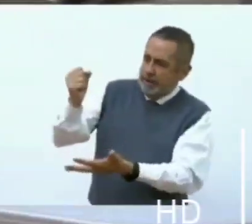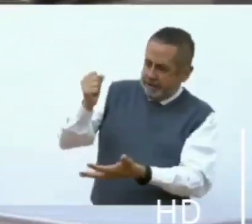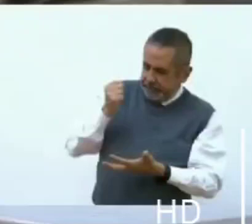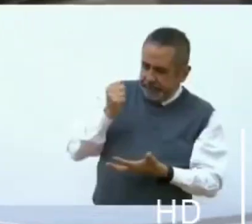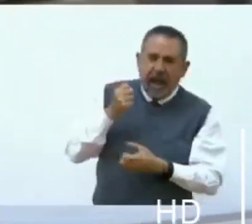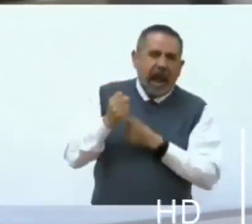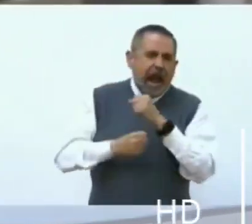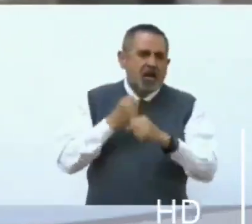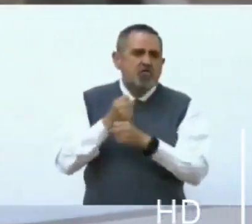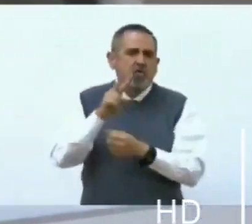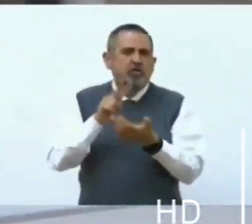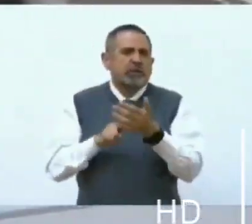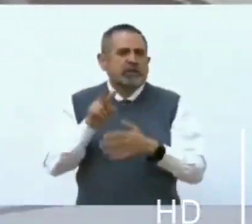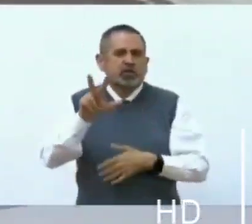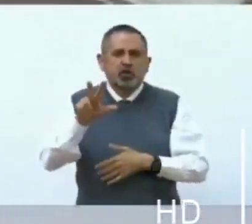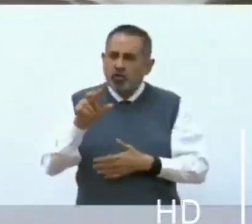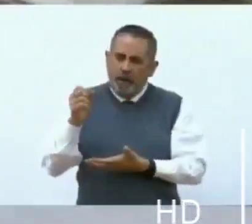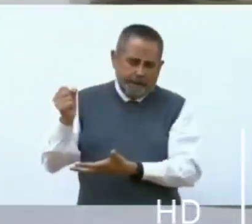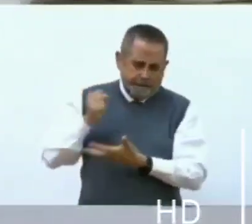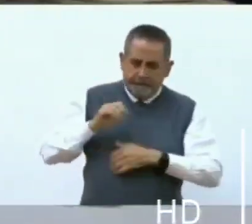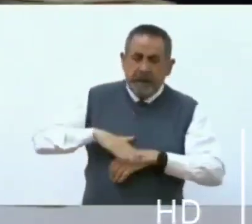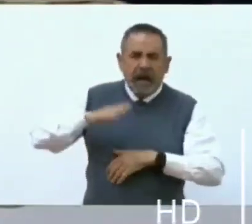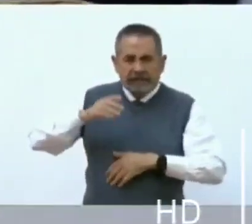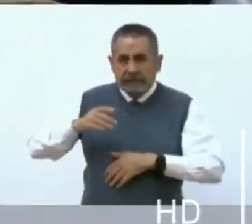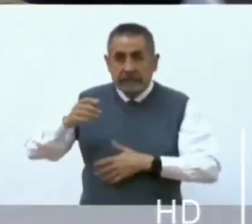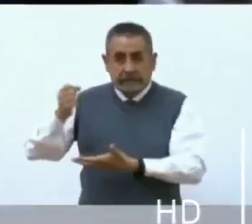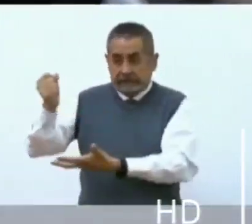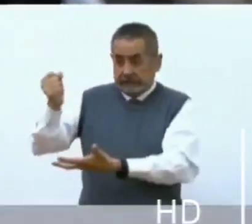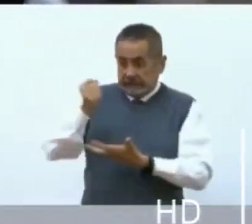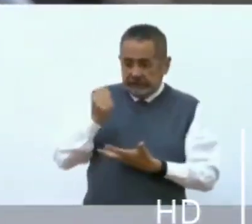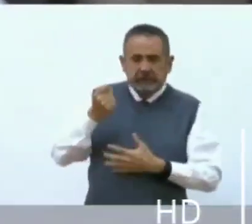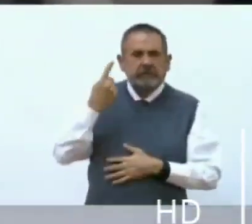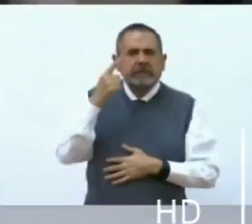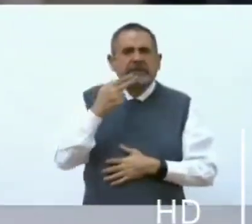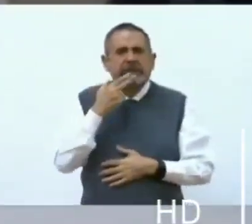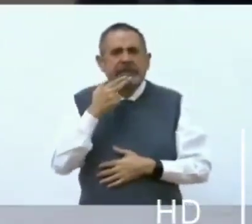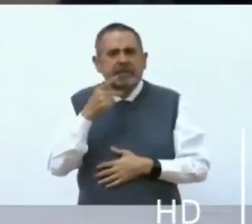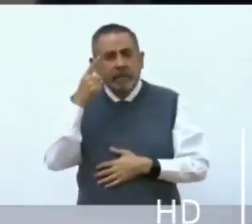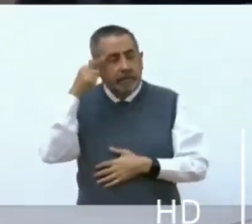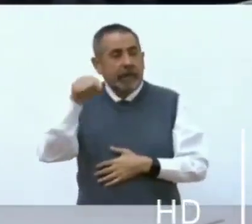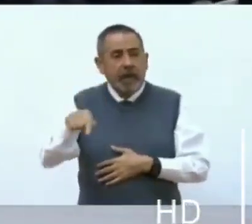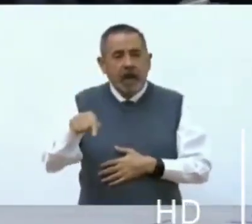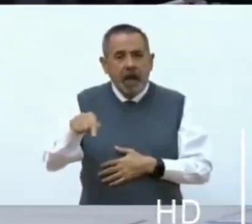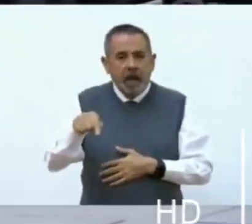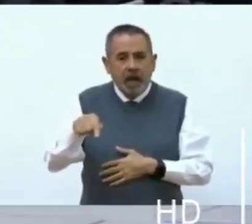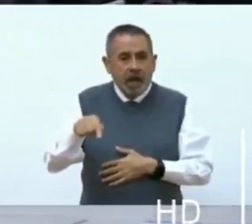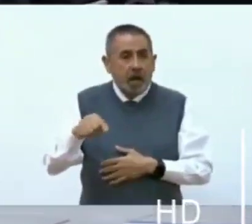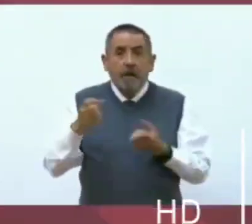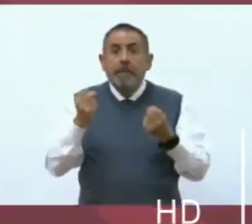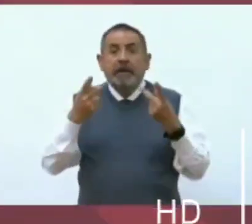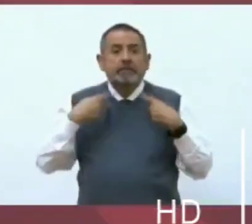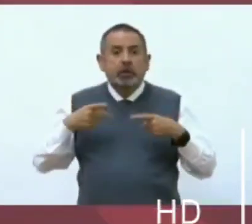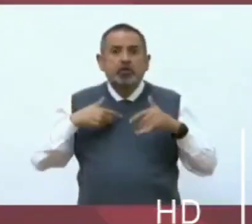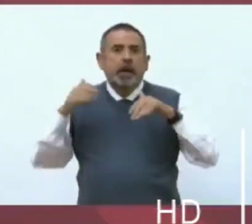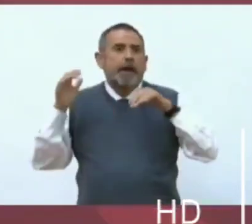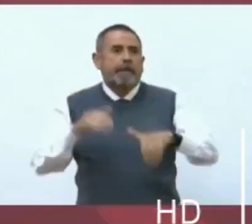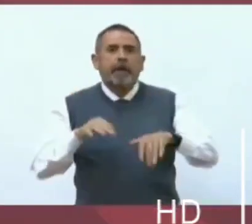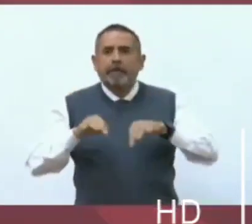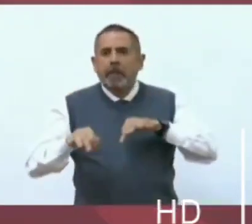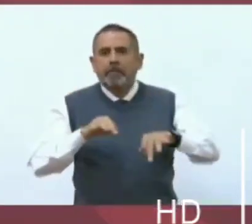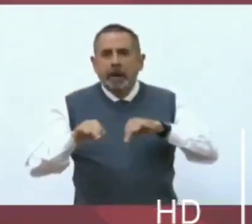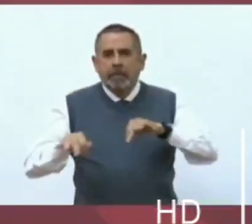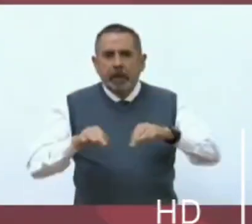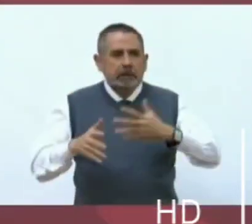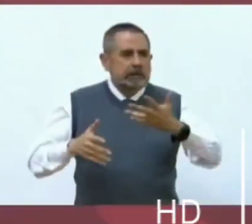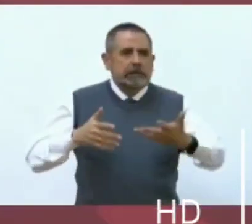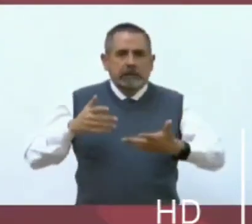en 2018. Este incremento se debió al aumento de nuestra plantilla laboral y a los